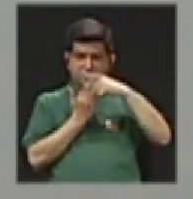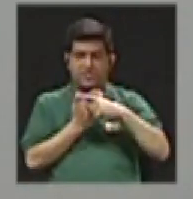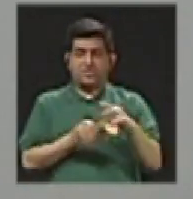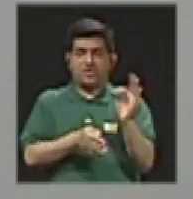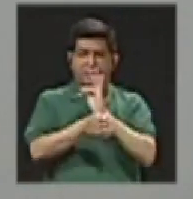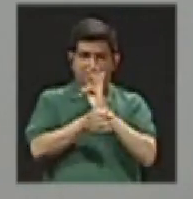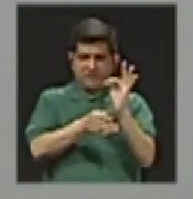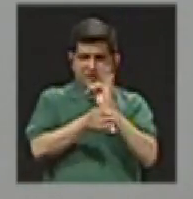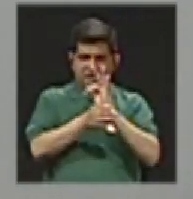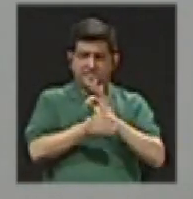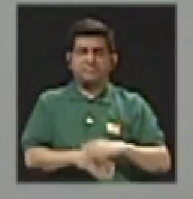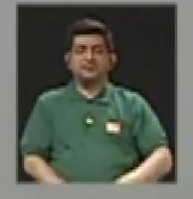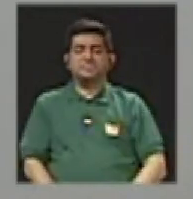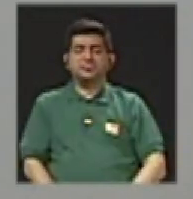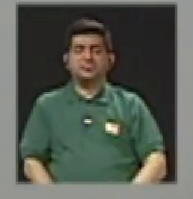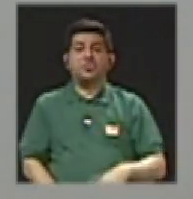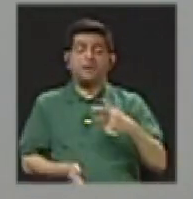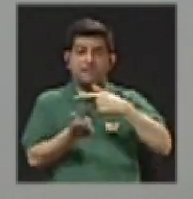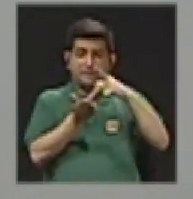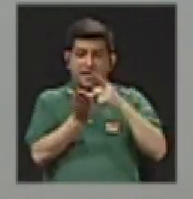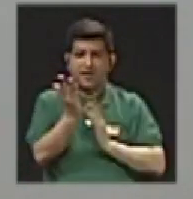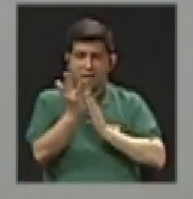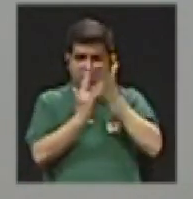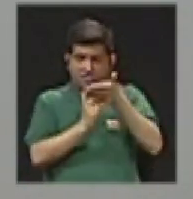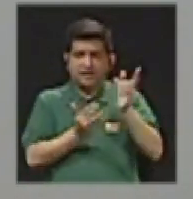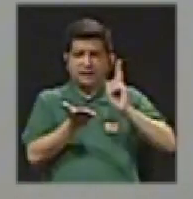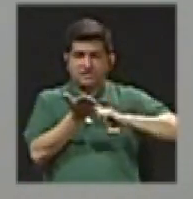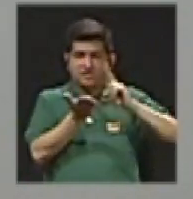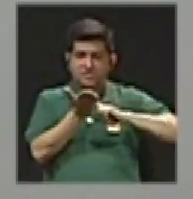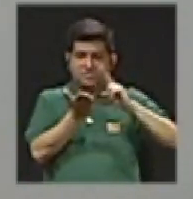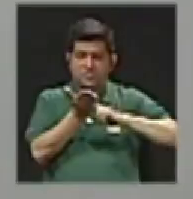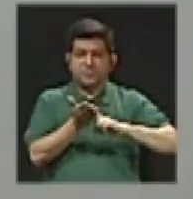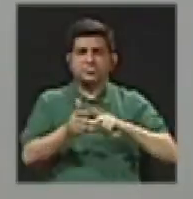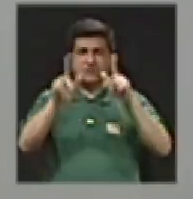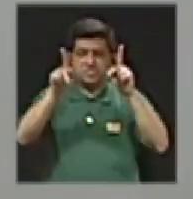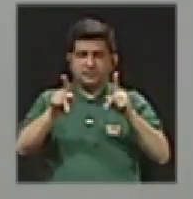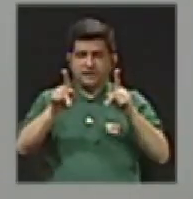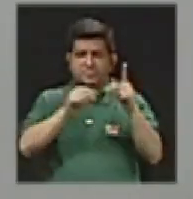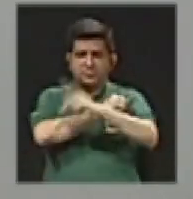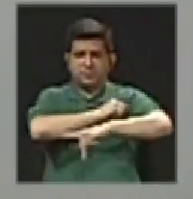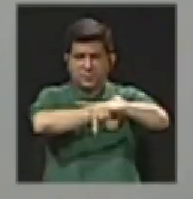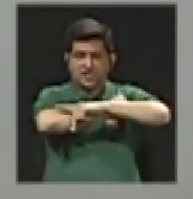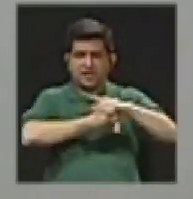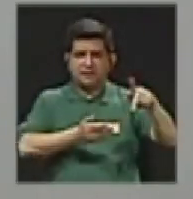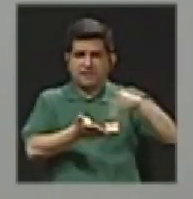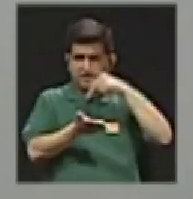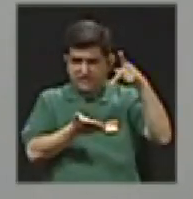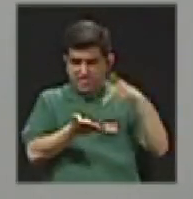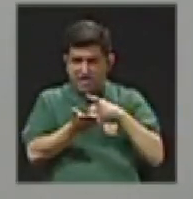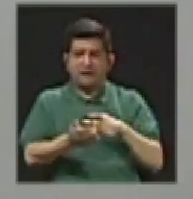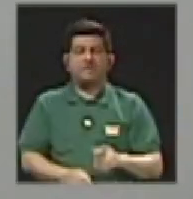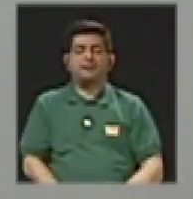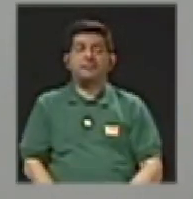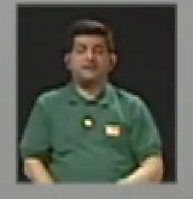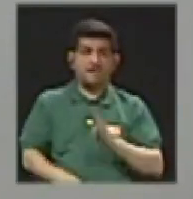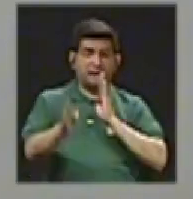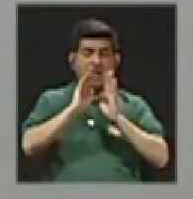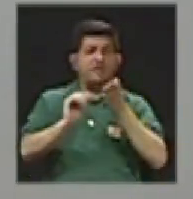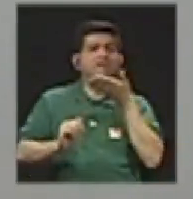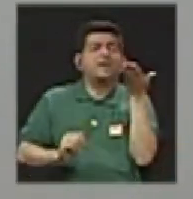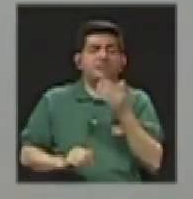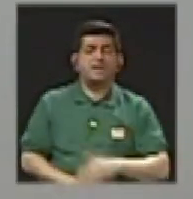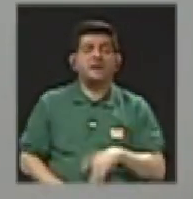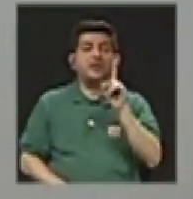se paga con los impuestos que tributan los habitantes de este país. Y en esta ocasión vamos a conversar sobre